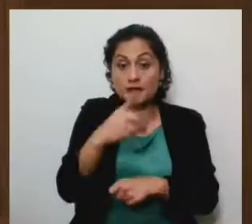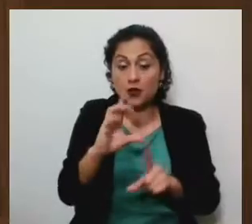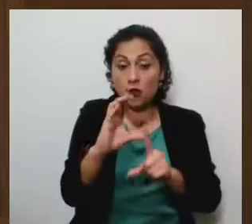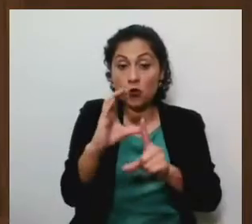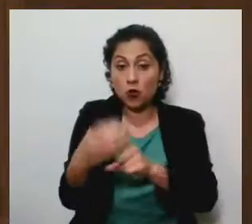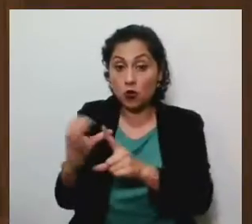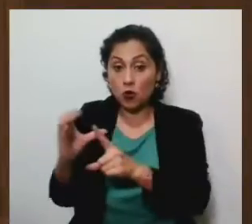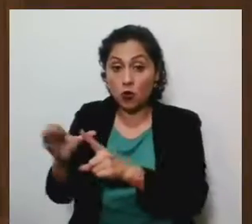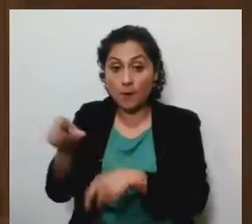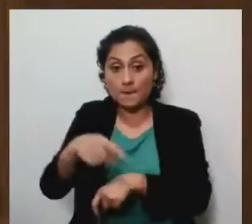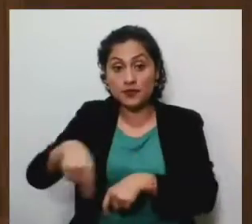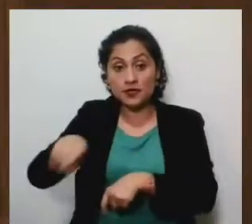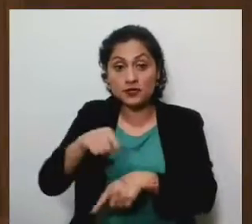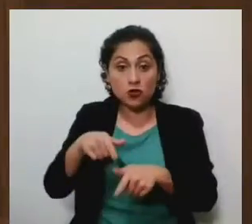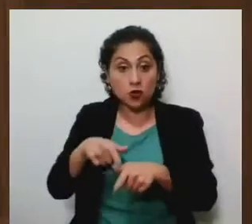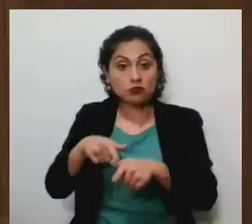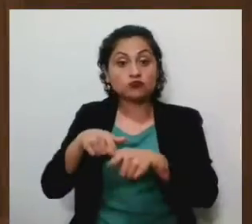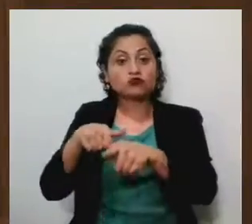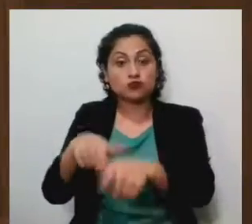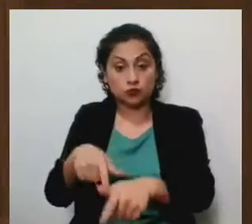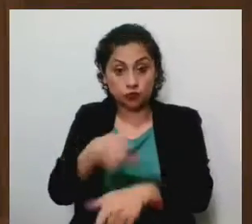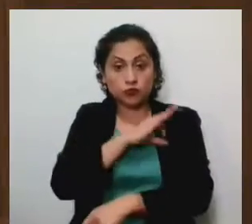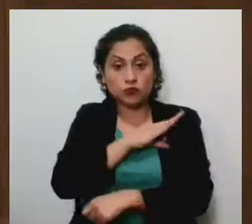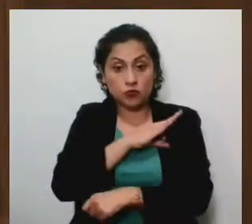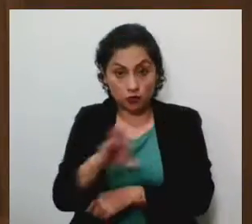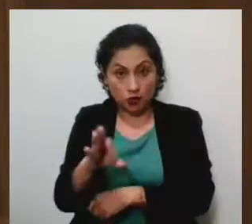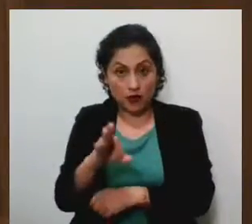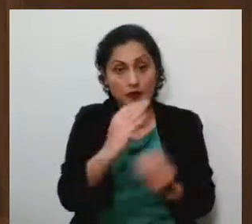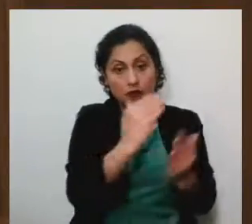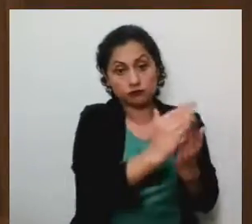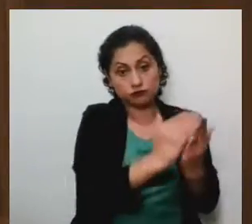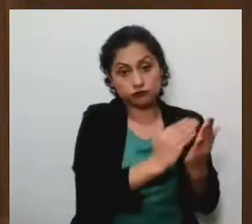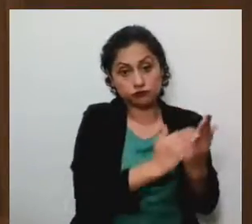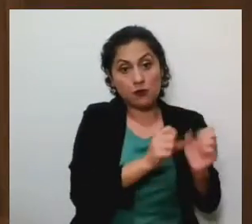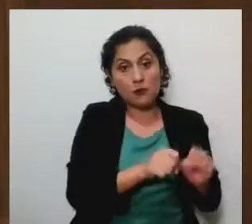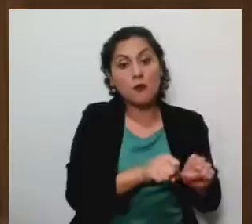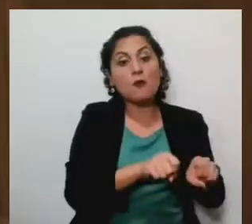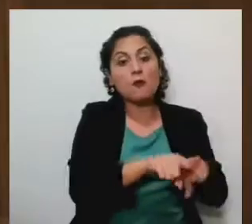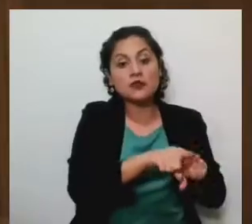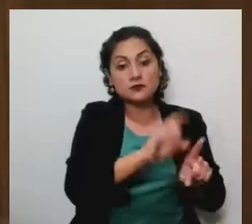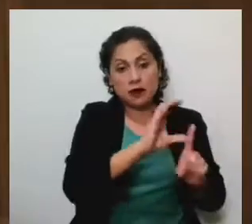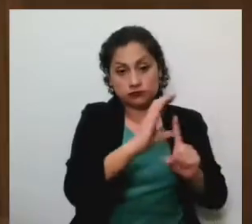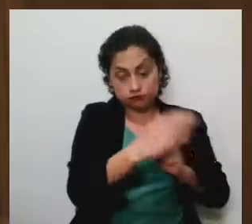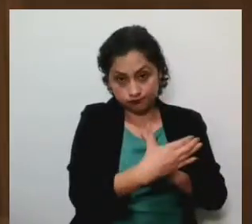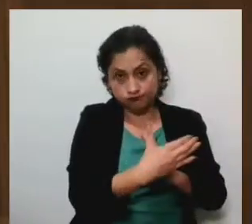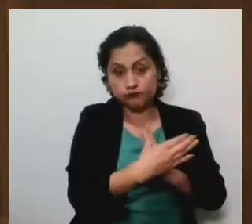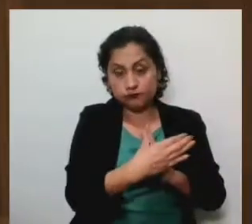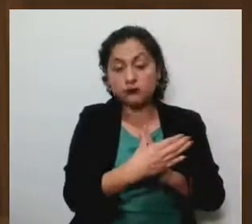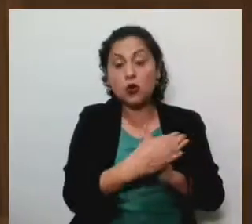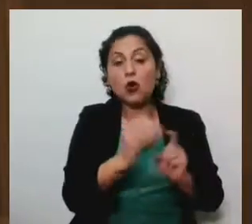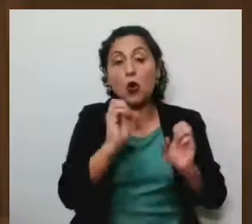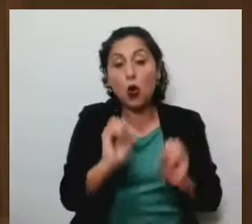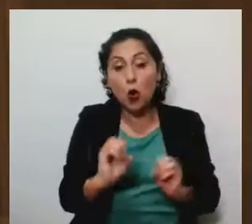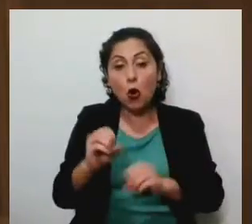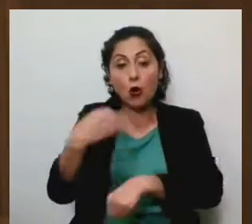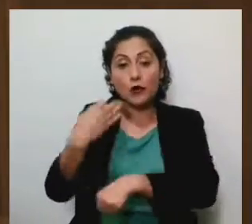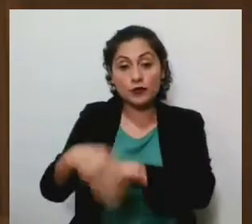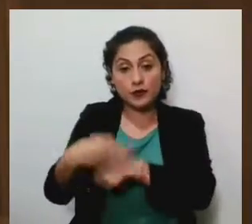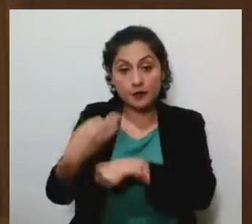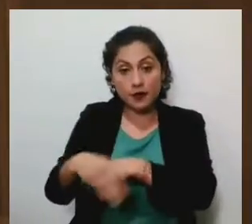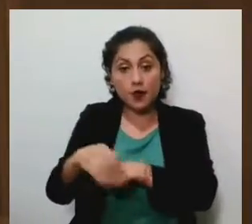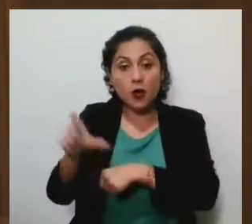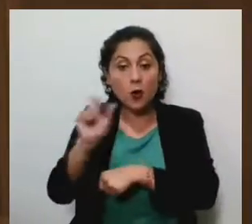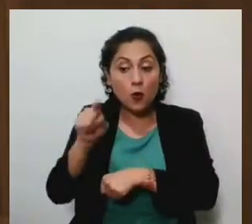permanentes, de modo que se señala un catálogo de las mismas, o transitorias, cuando se trata de la atención de problemas especiales